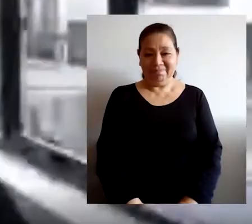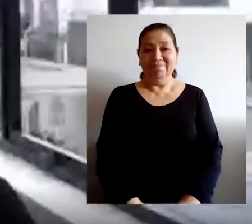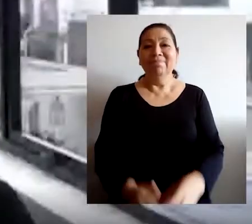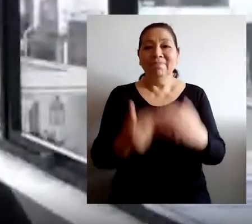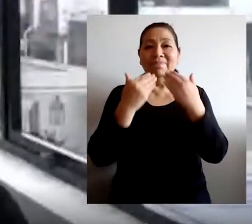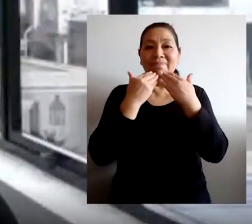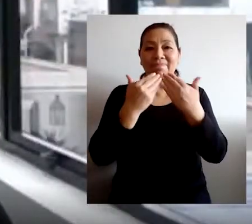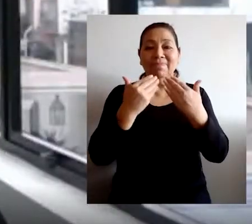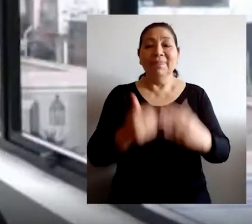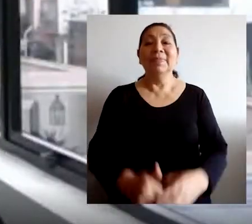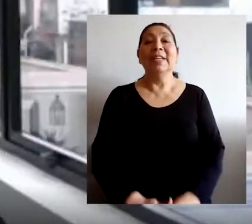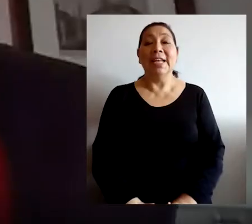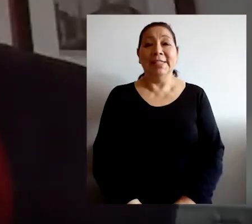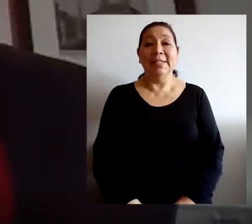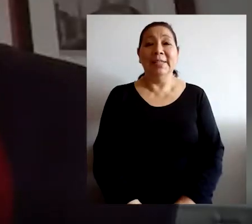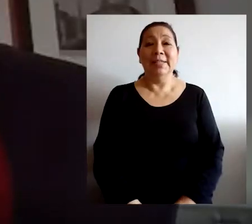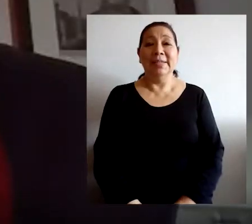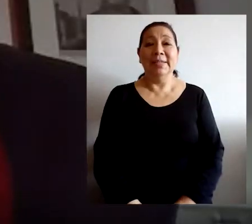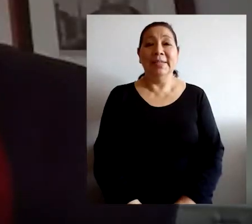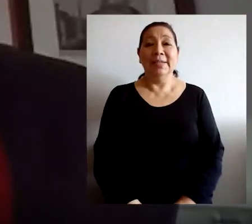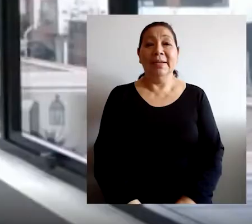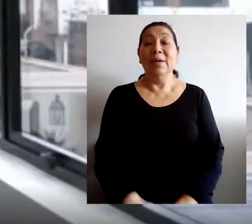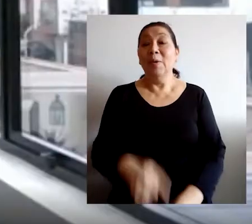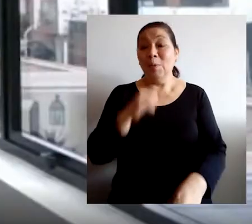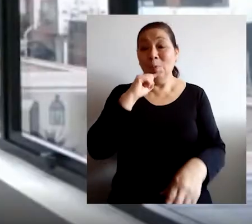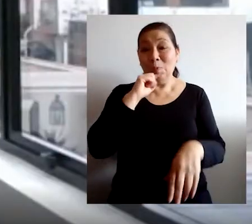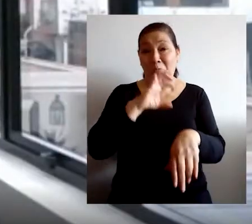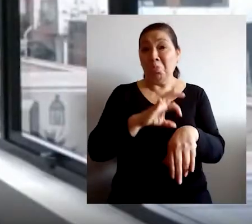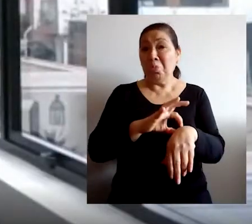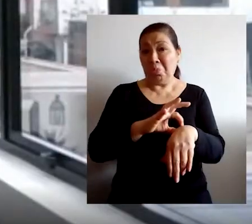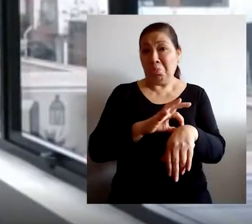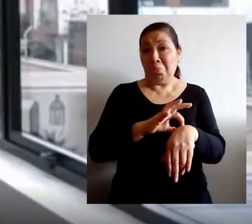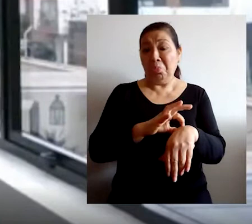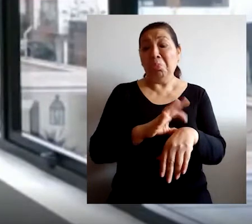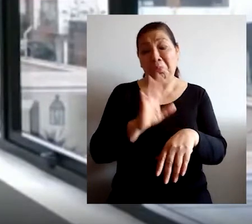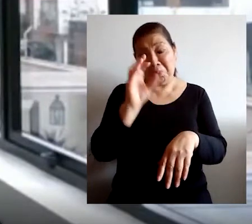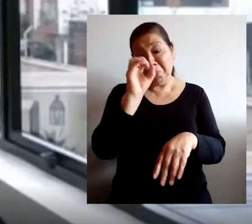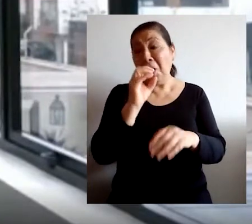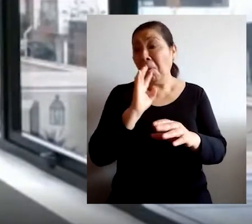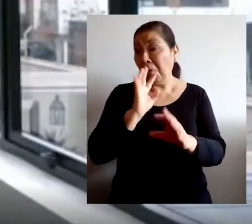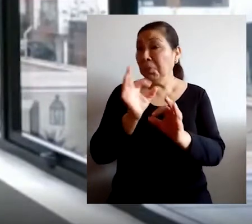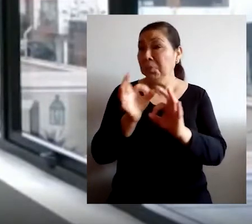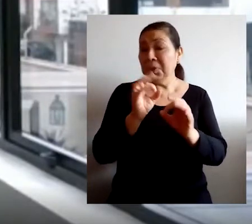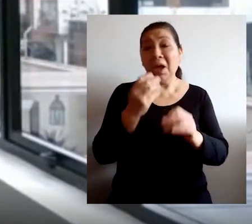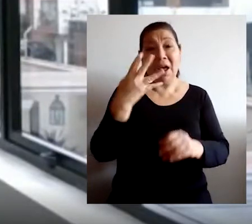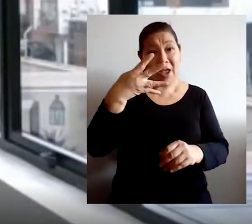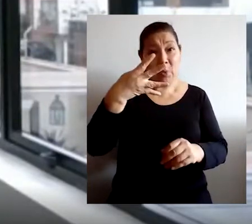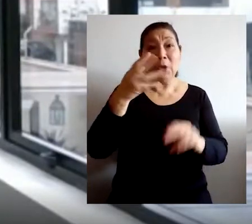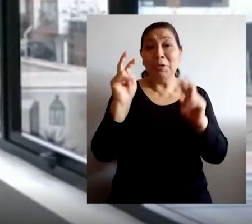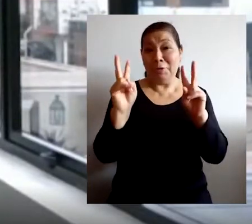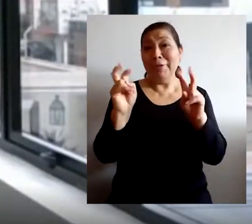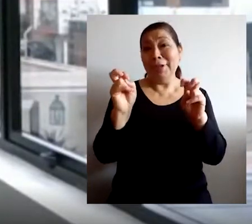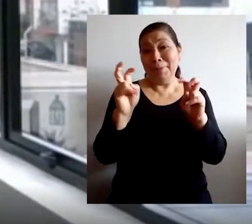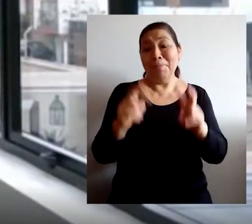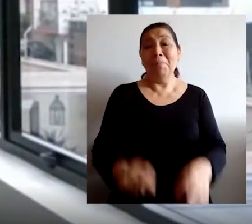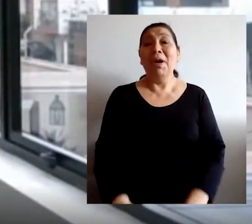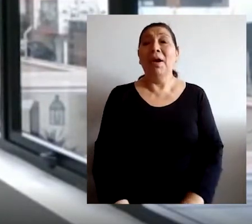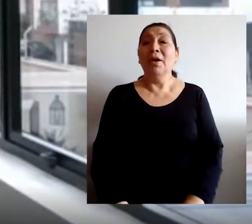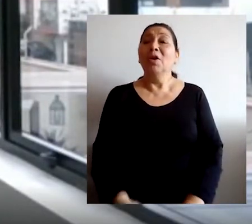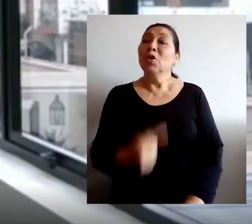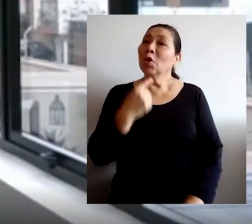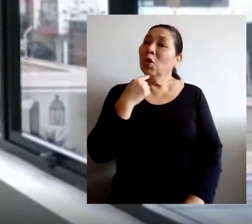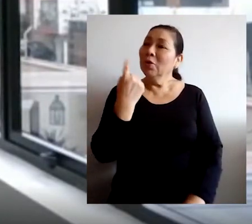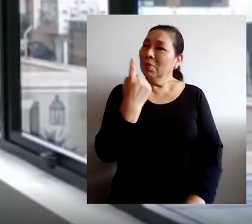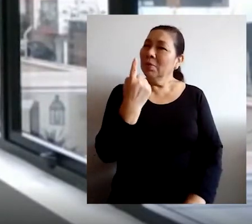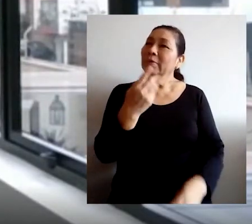Gracias, presidenta. La doctora ha sido muy, muy oportuna y precisa. Ha dicho que hay cuatro temas, entonces me voy a